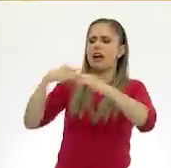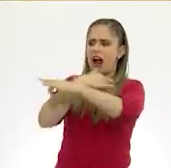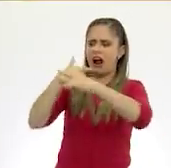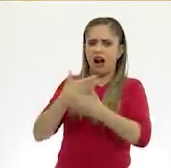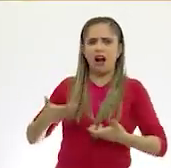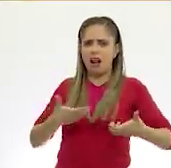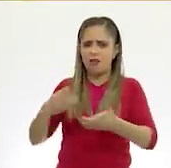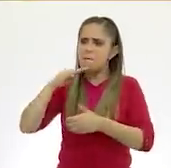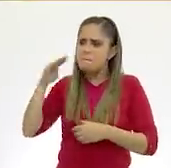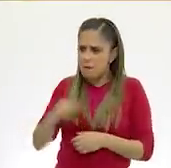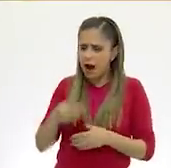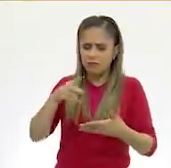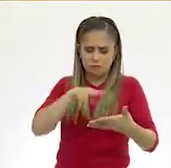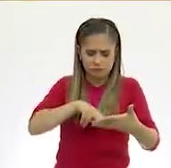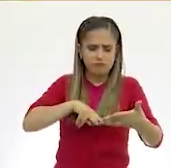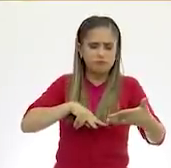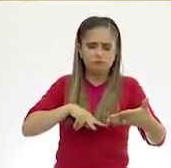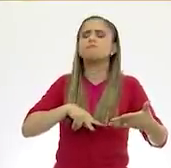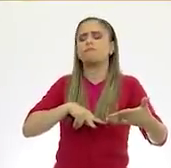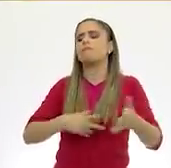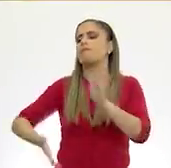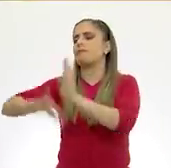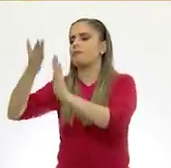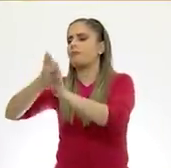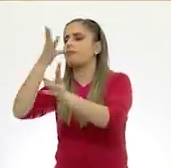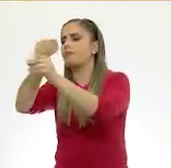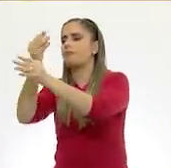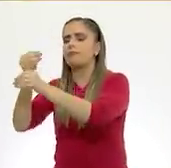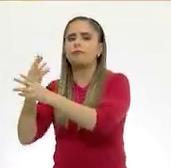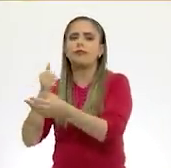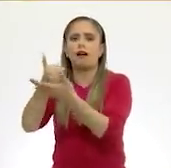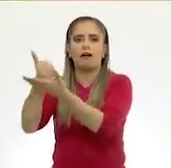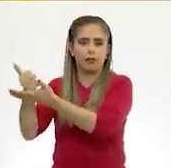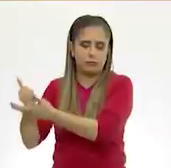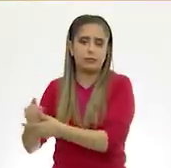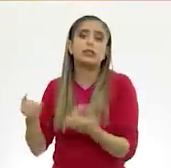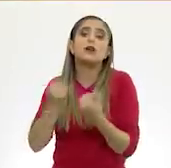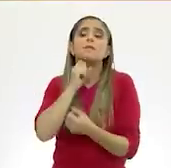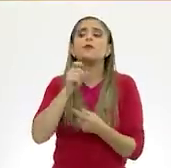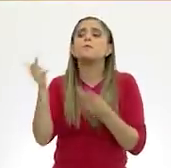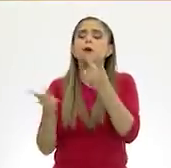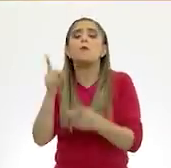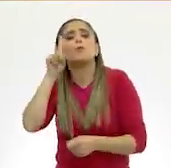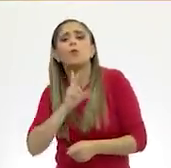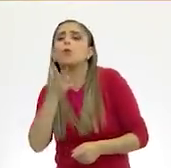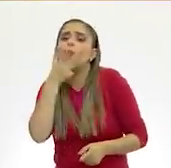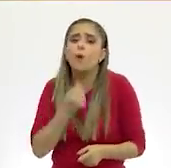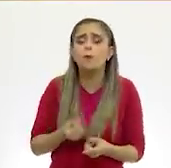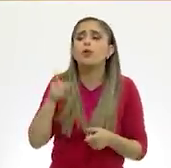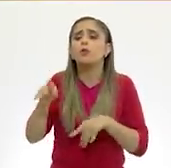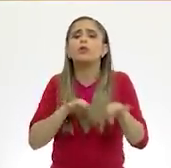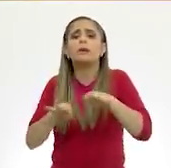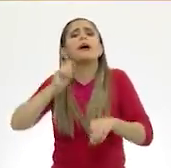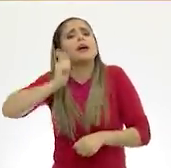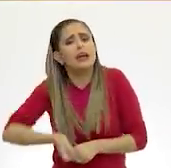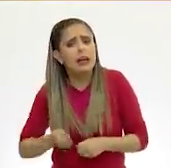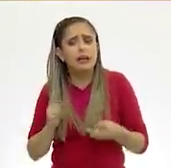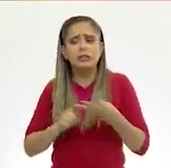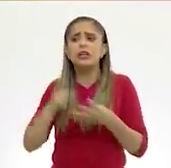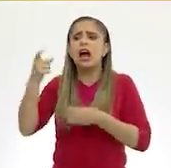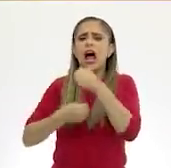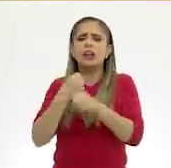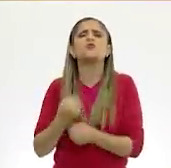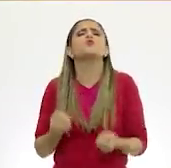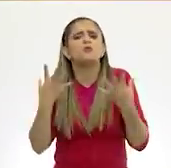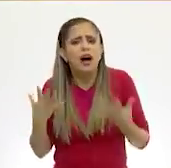conocimiento sobre las características de la población, como su edad, el sexo, ocupación, cosas que